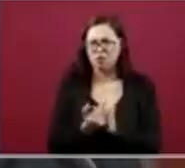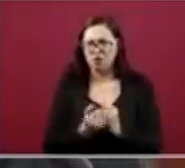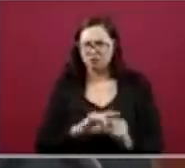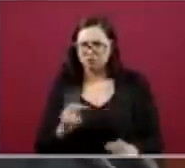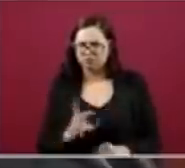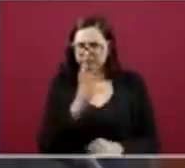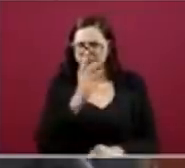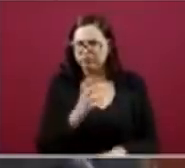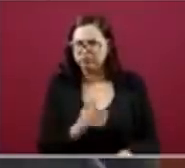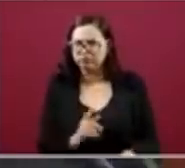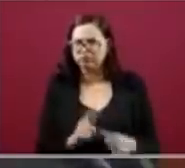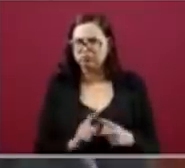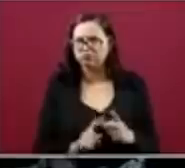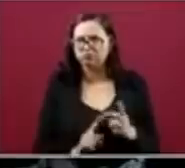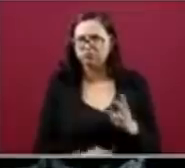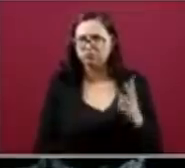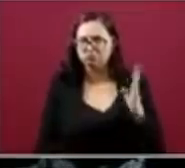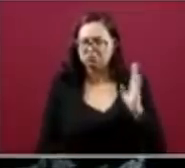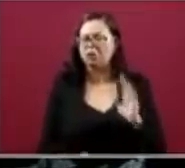que todo el gobierno esté